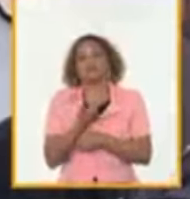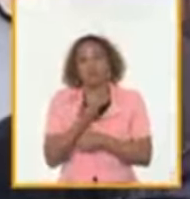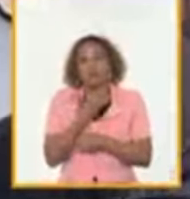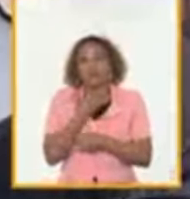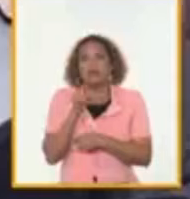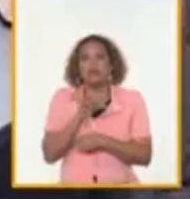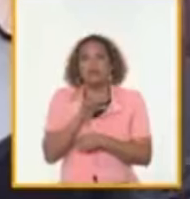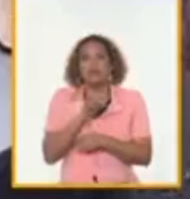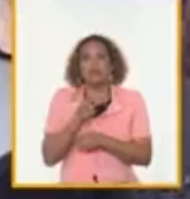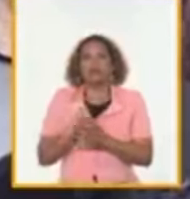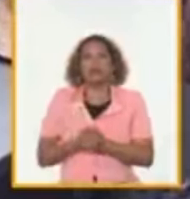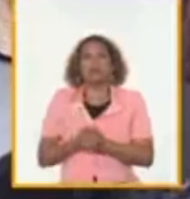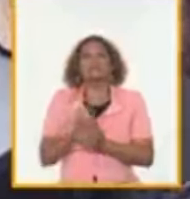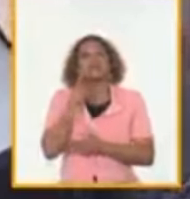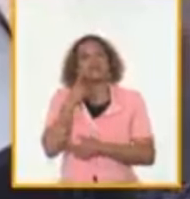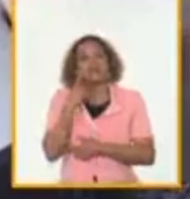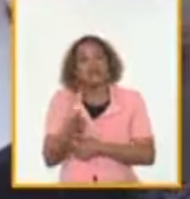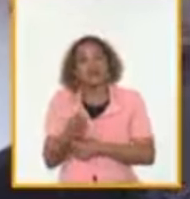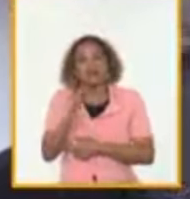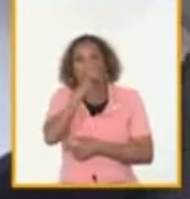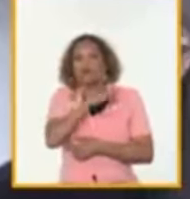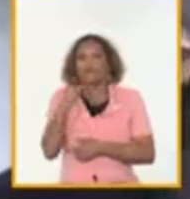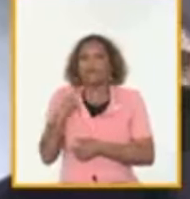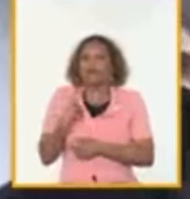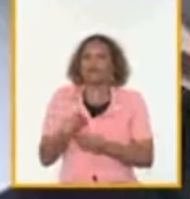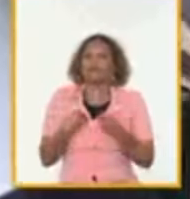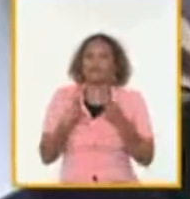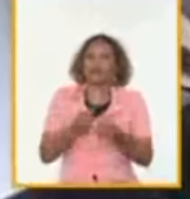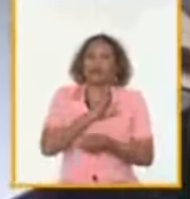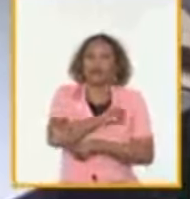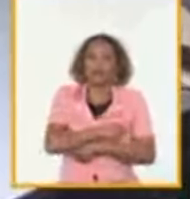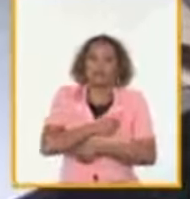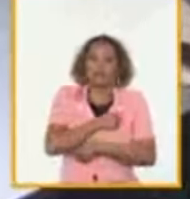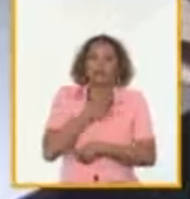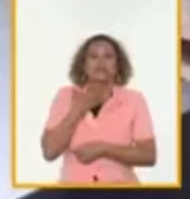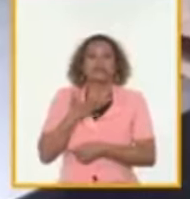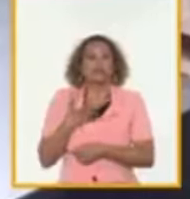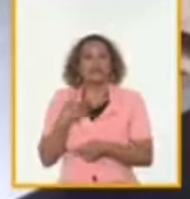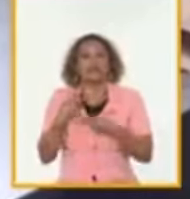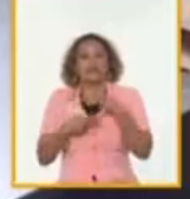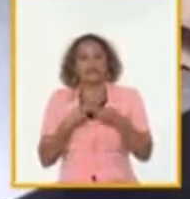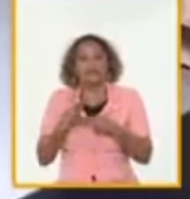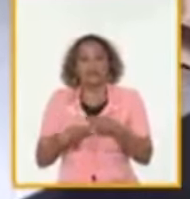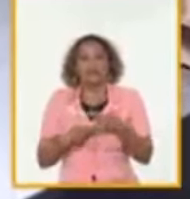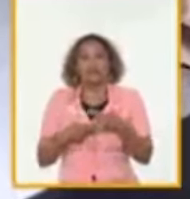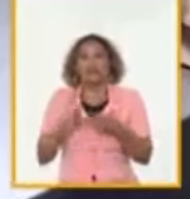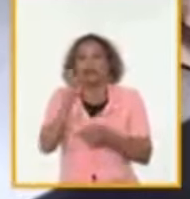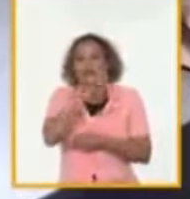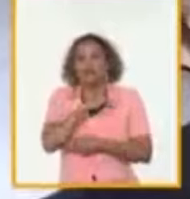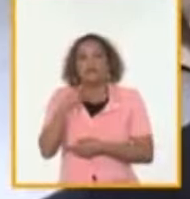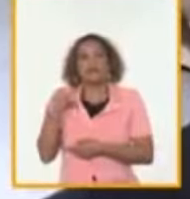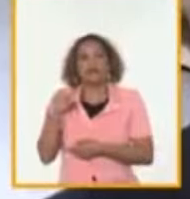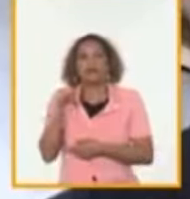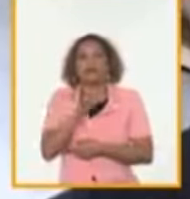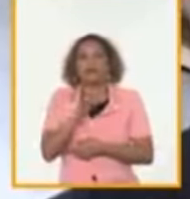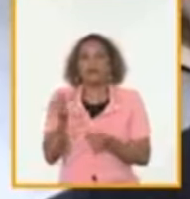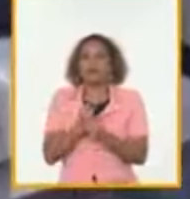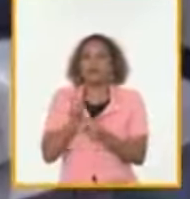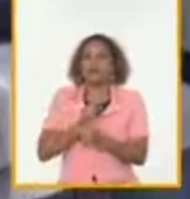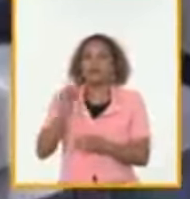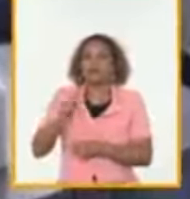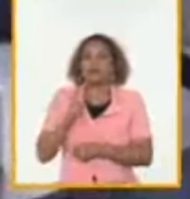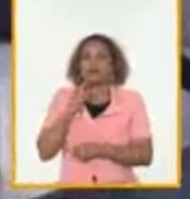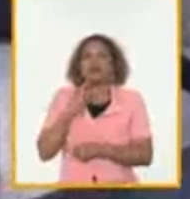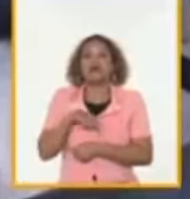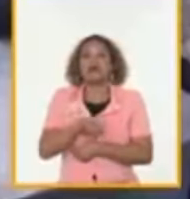pertenencia un amor de nuestros médicos unas ganas de hacer de de nuestros médicos Y de todos los trabajadores